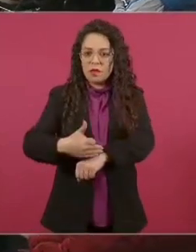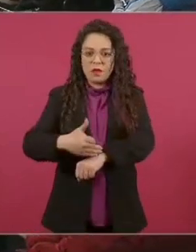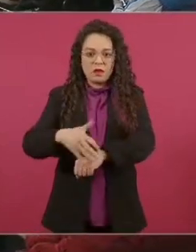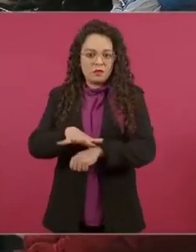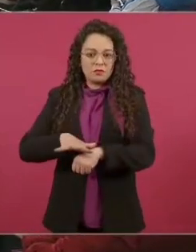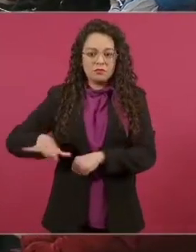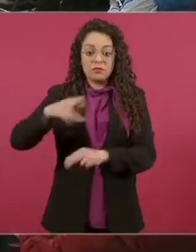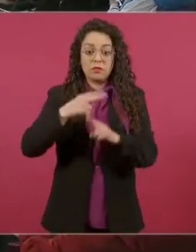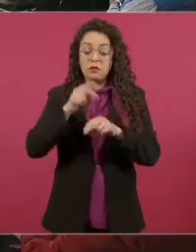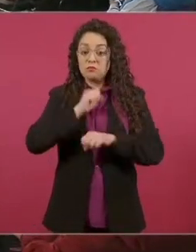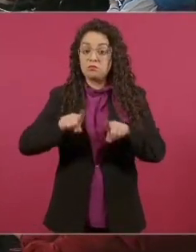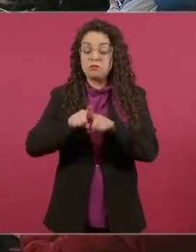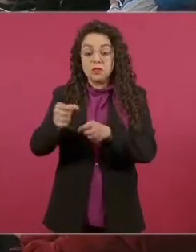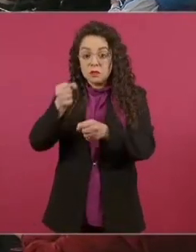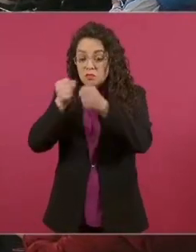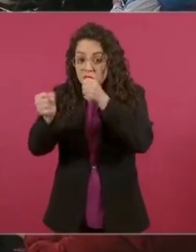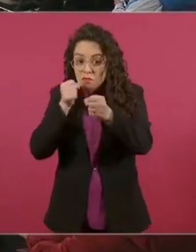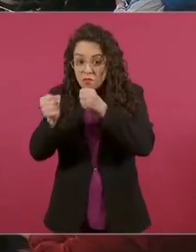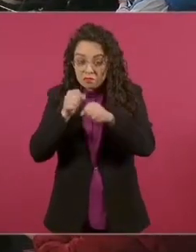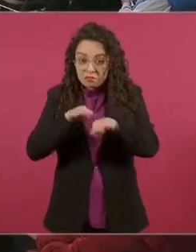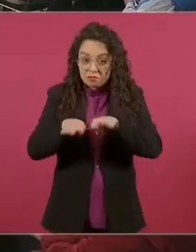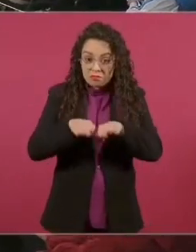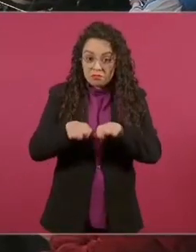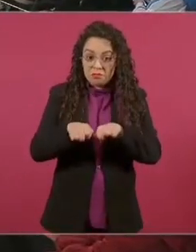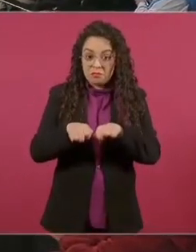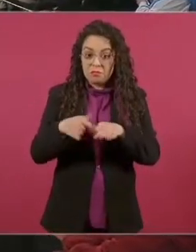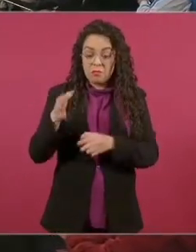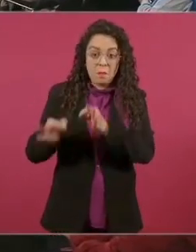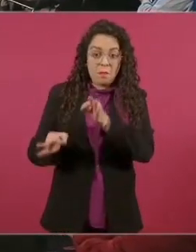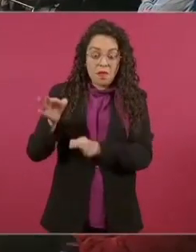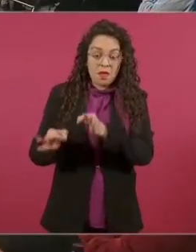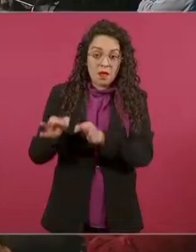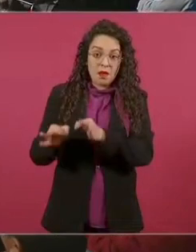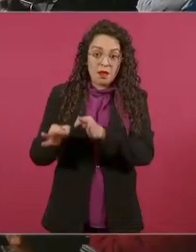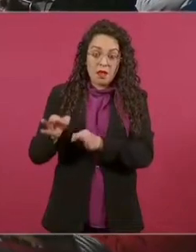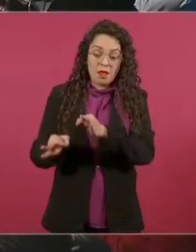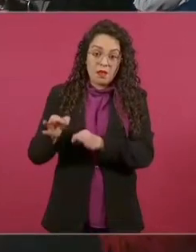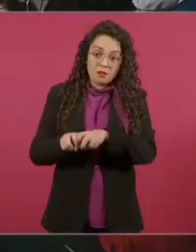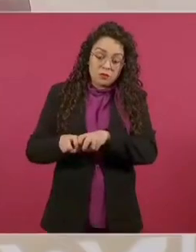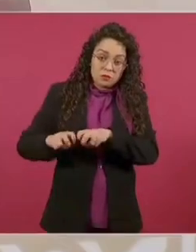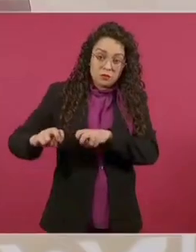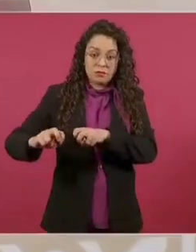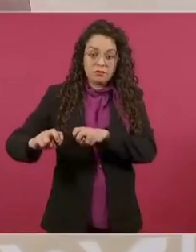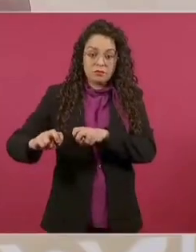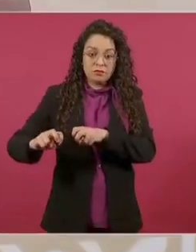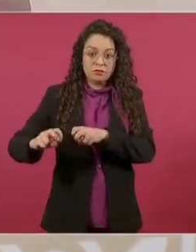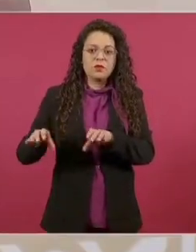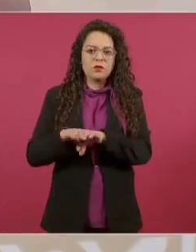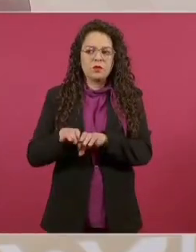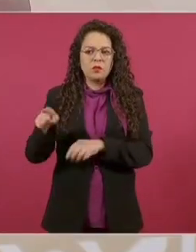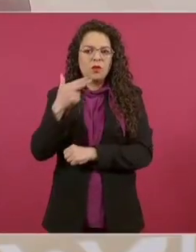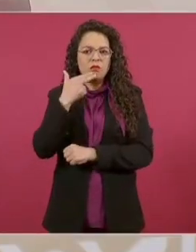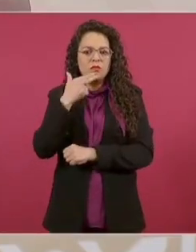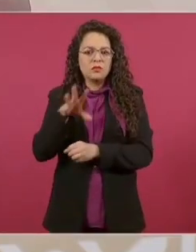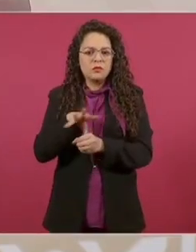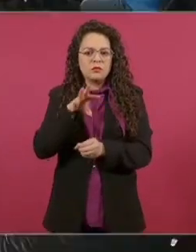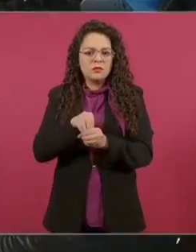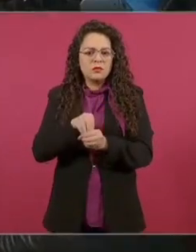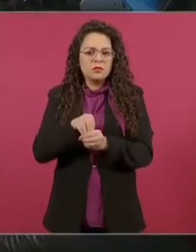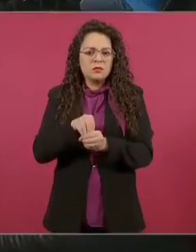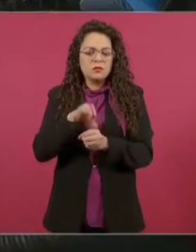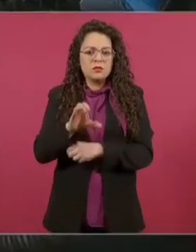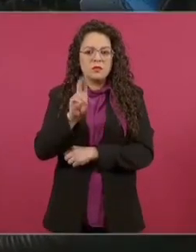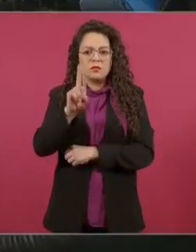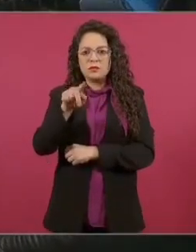también los periodistas, de los machuchones, los ministros, que nos hable de cómo están los manejos de cuentas.